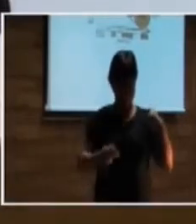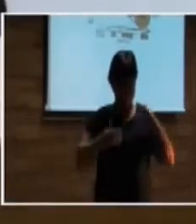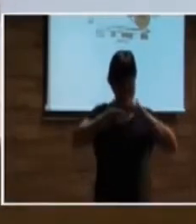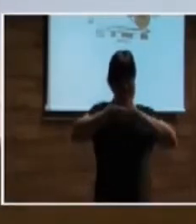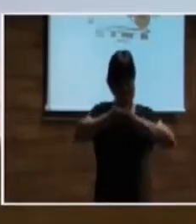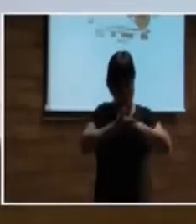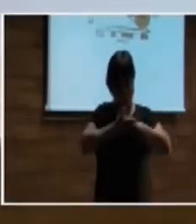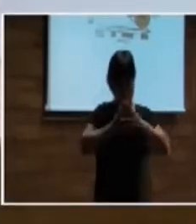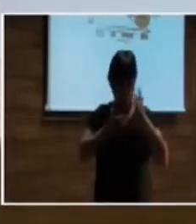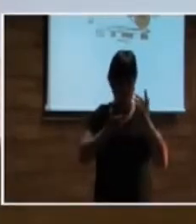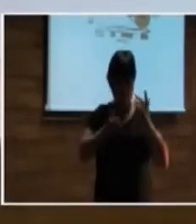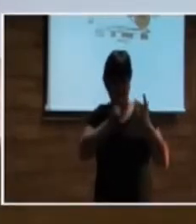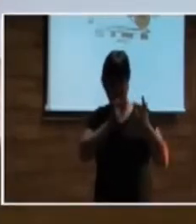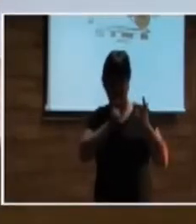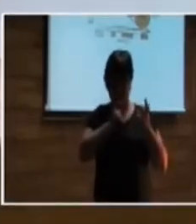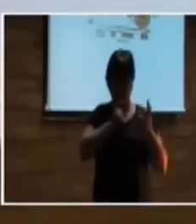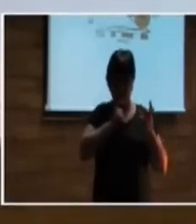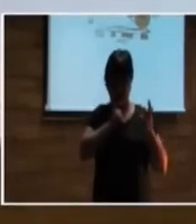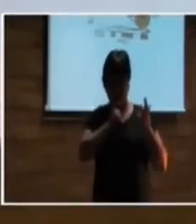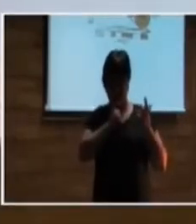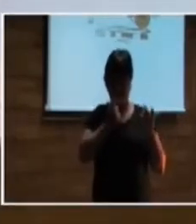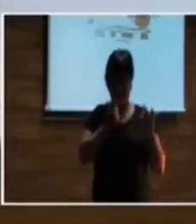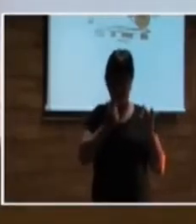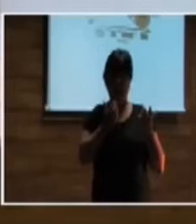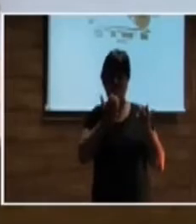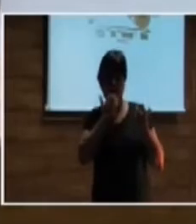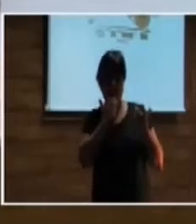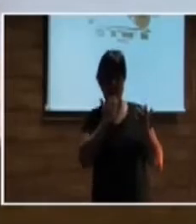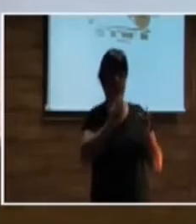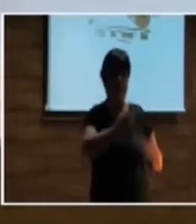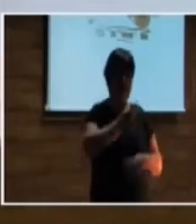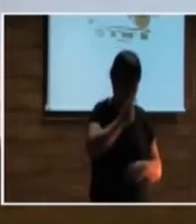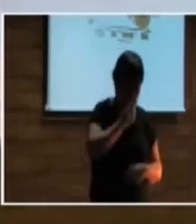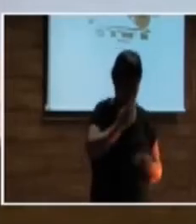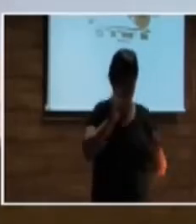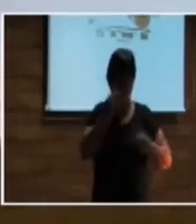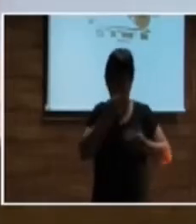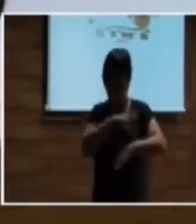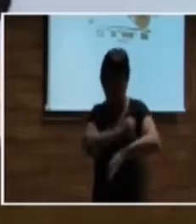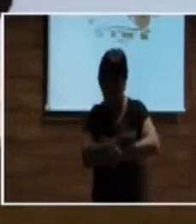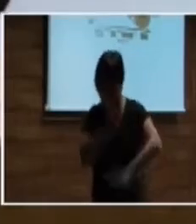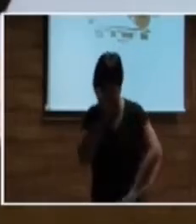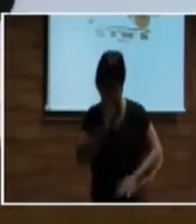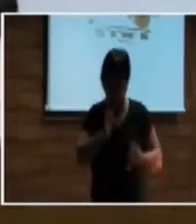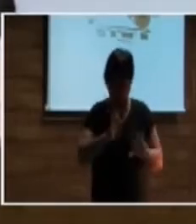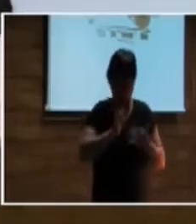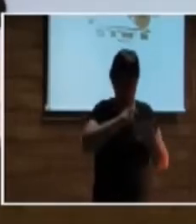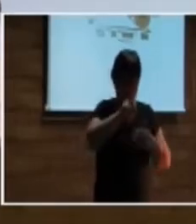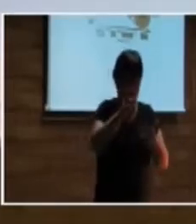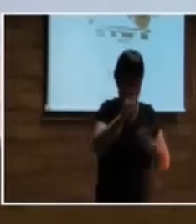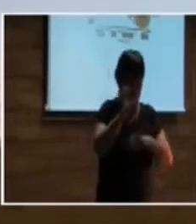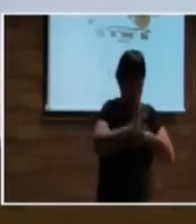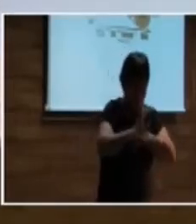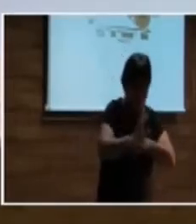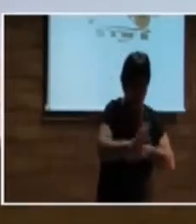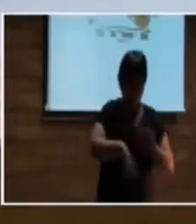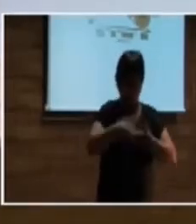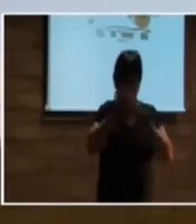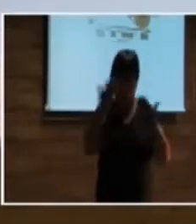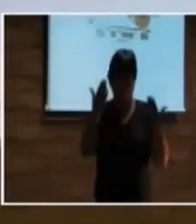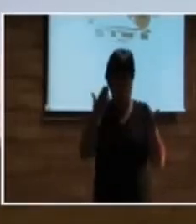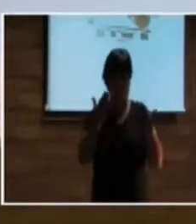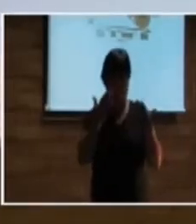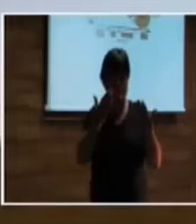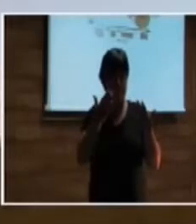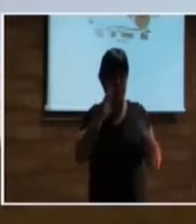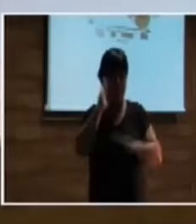para soportar la injuria, para soportar el tabaquismo, por ejemplo, para soportar la hipertensión, para soportar el colesterol, para soportar un traumatismo de